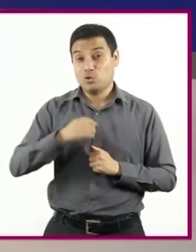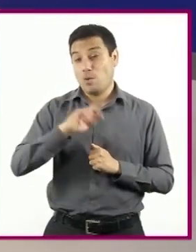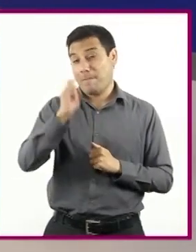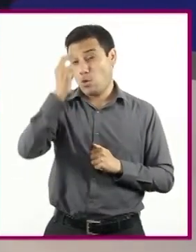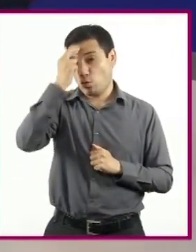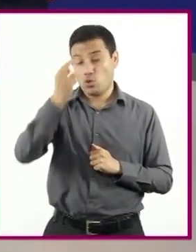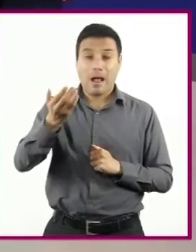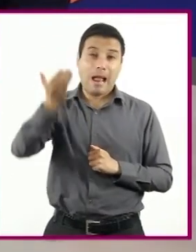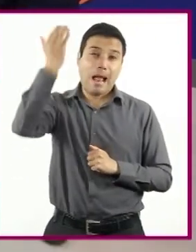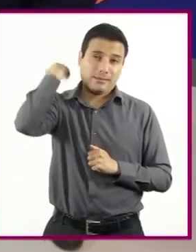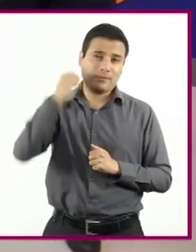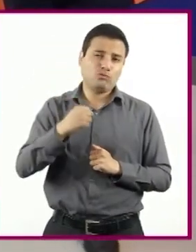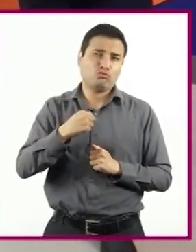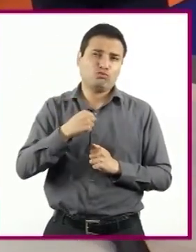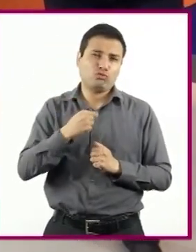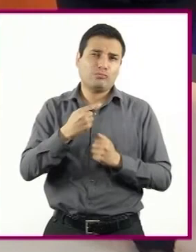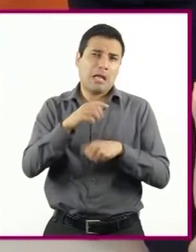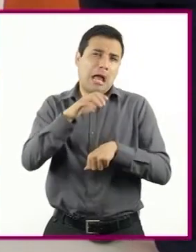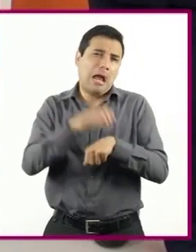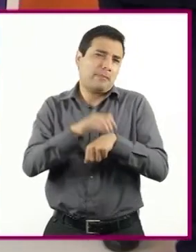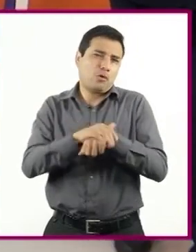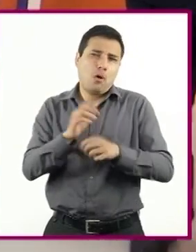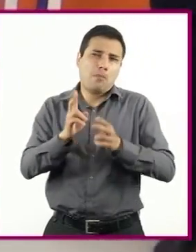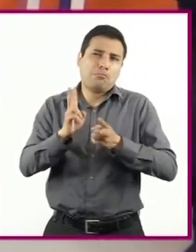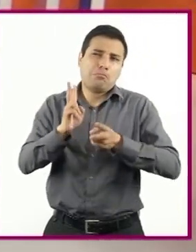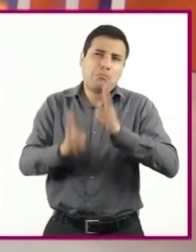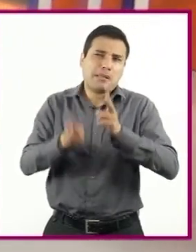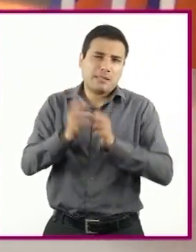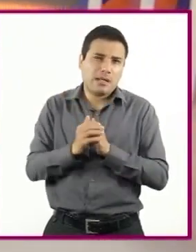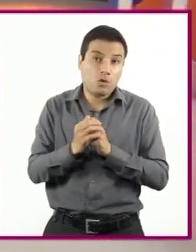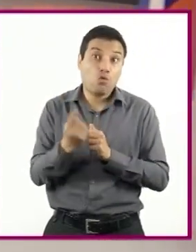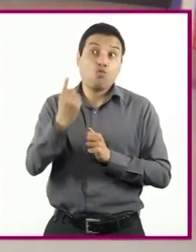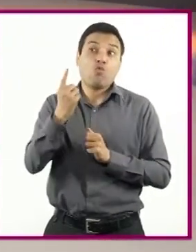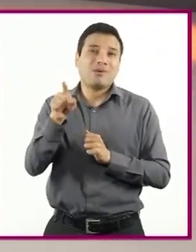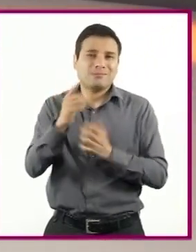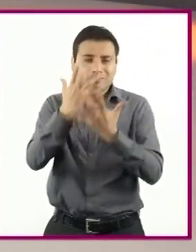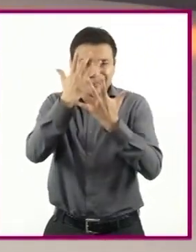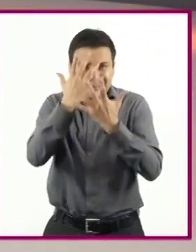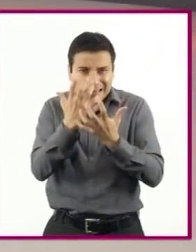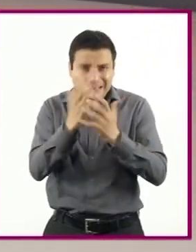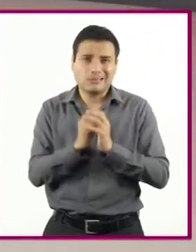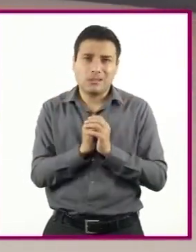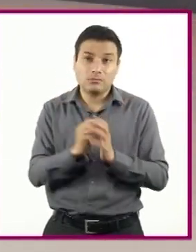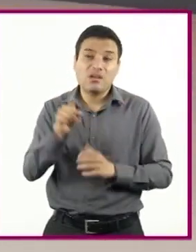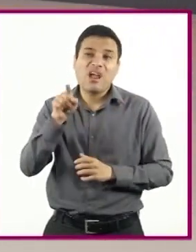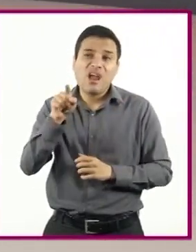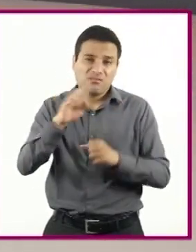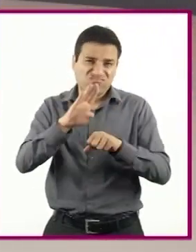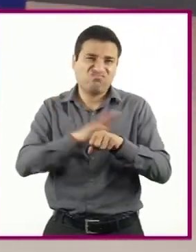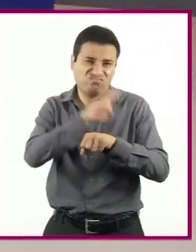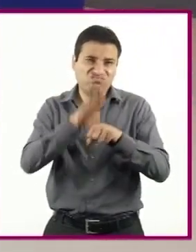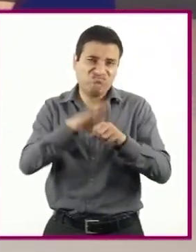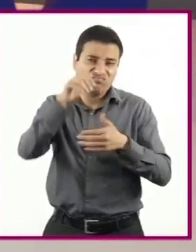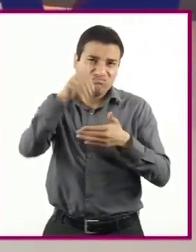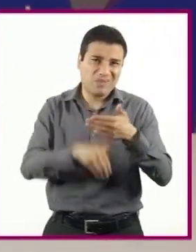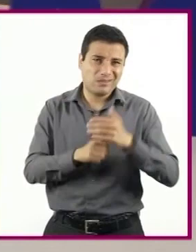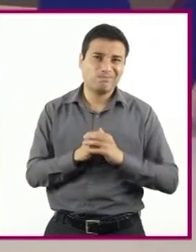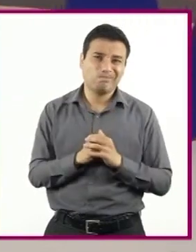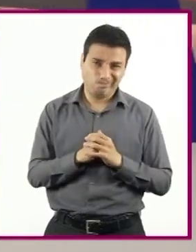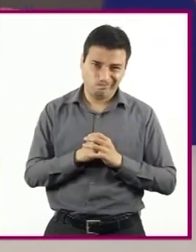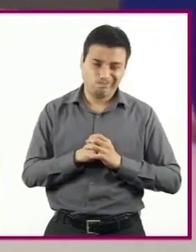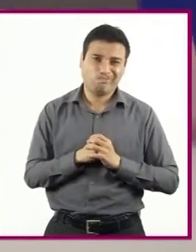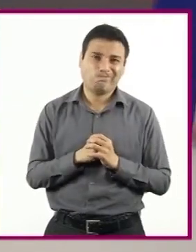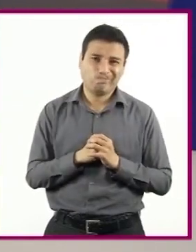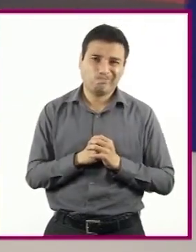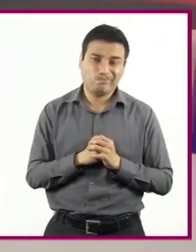en una ocasión estaba platicando con unos amigos y uno de ellos estaba muy triste, ya que había obtenido una mala calificación en un